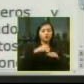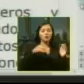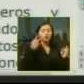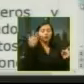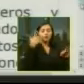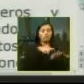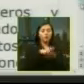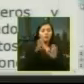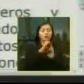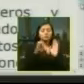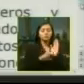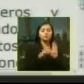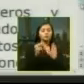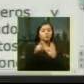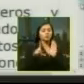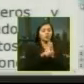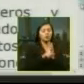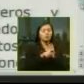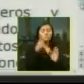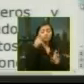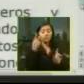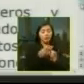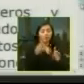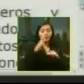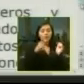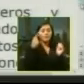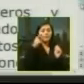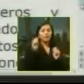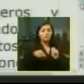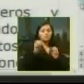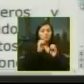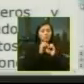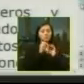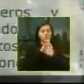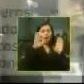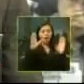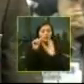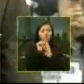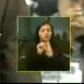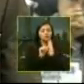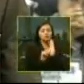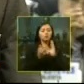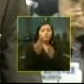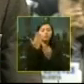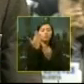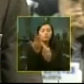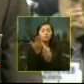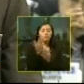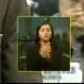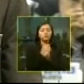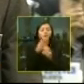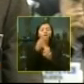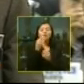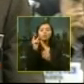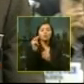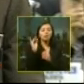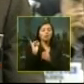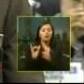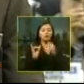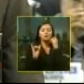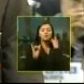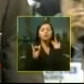a la Constitución y la ley. Considero que para que sea más claro el artículo propuesto y para que no haya ningún